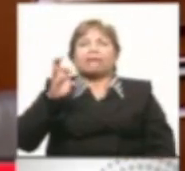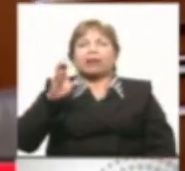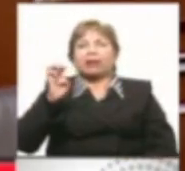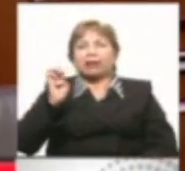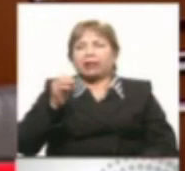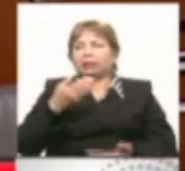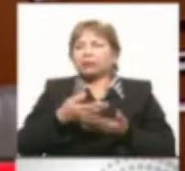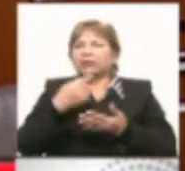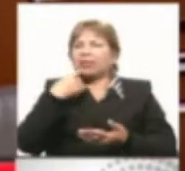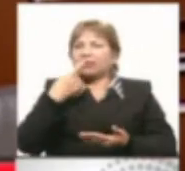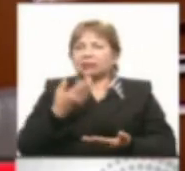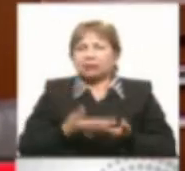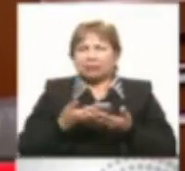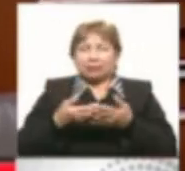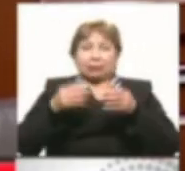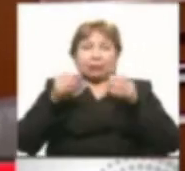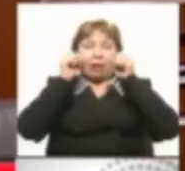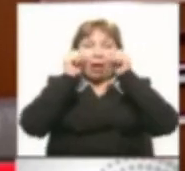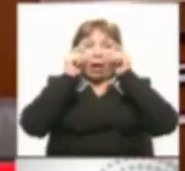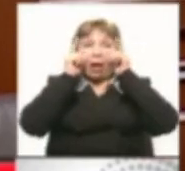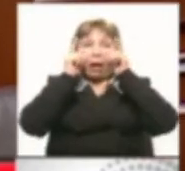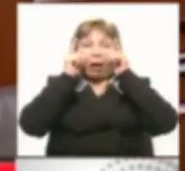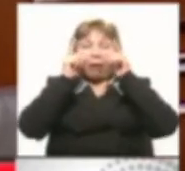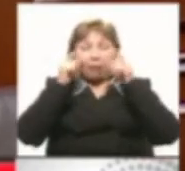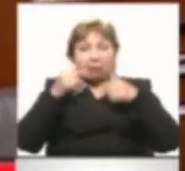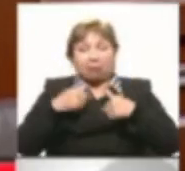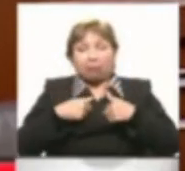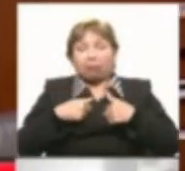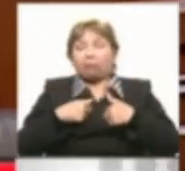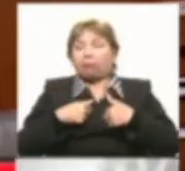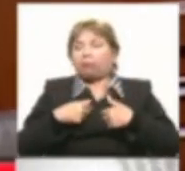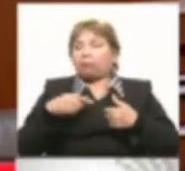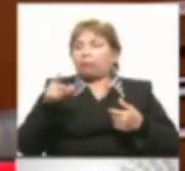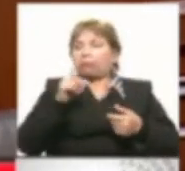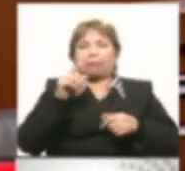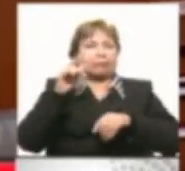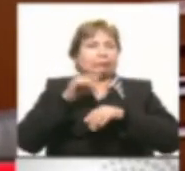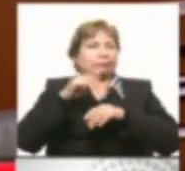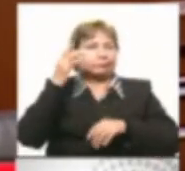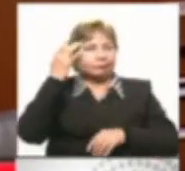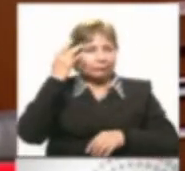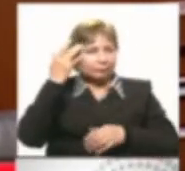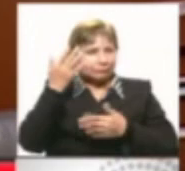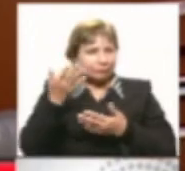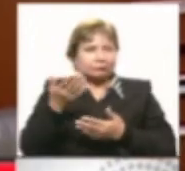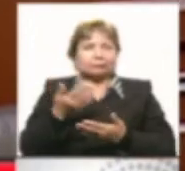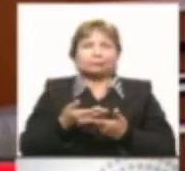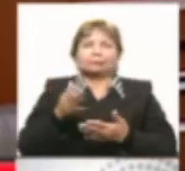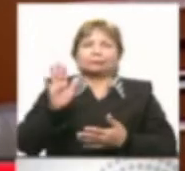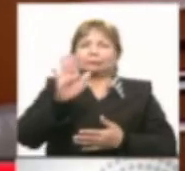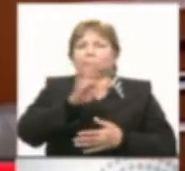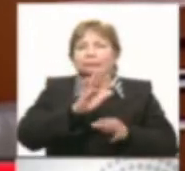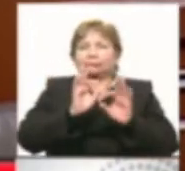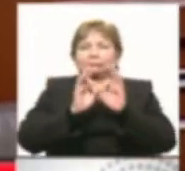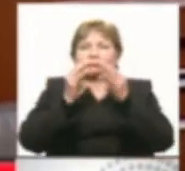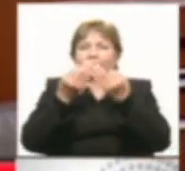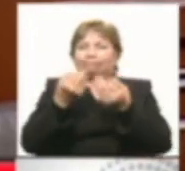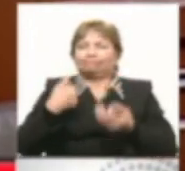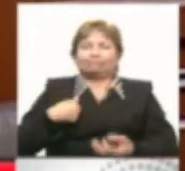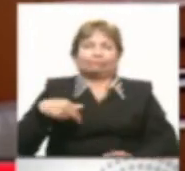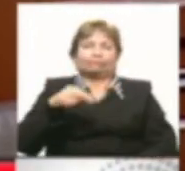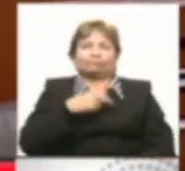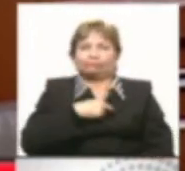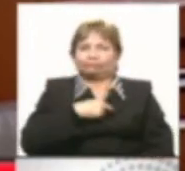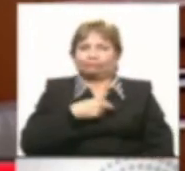usted dice, las sorprendieron. No subestime la inteligencia de su familia ni de